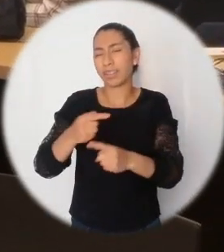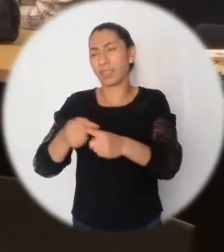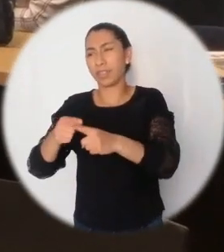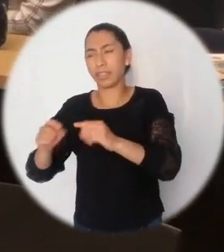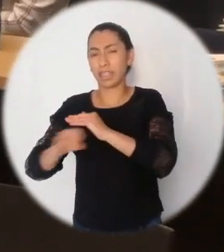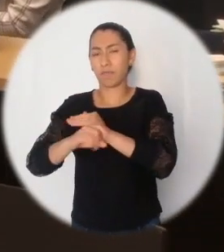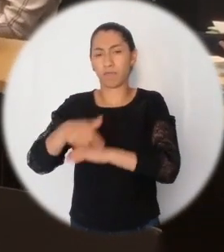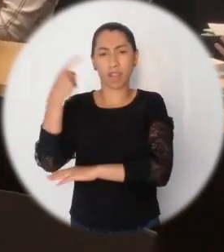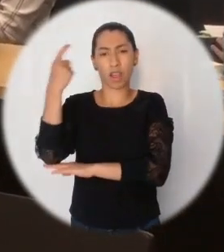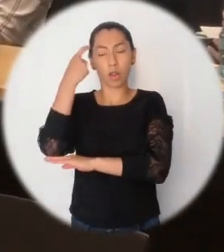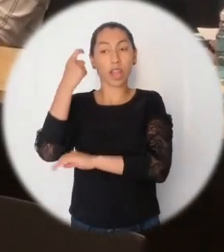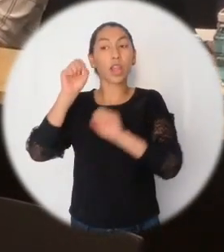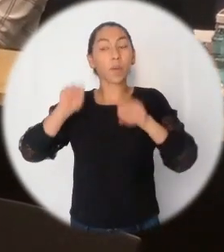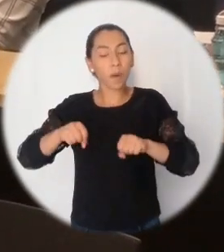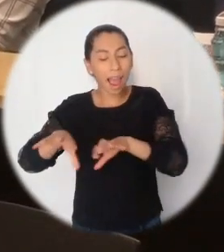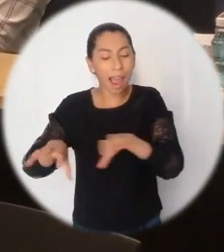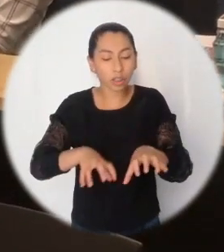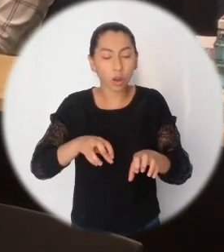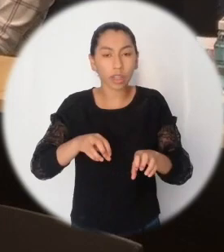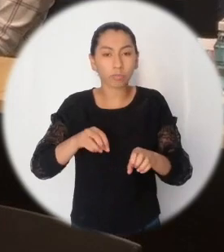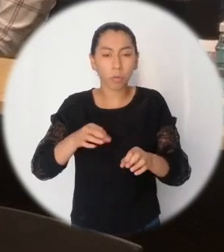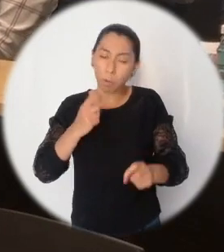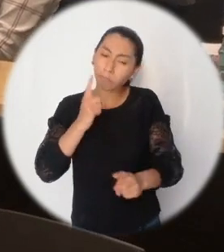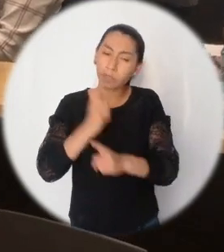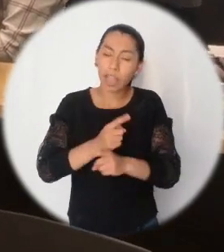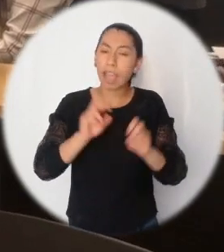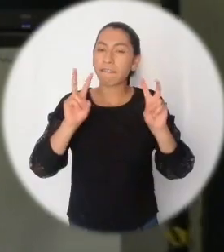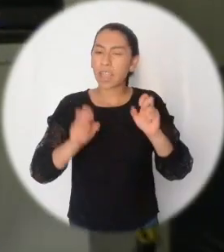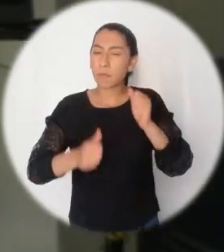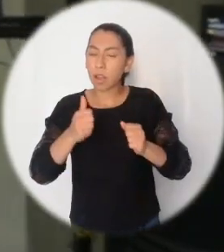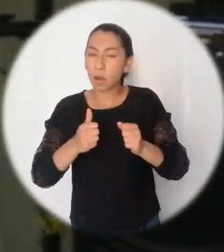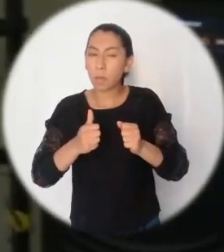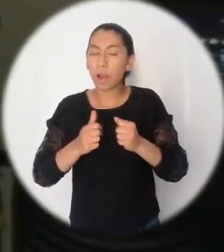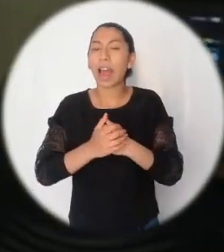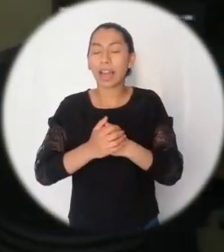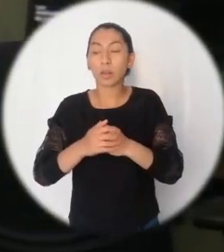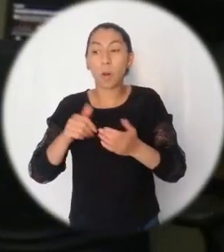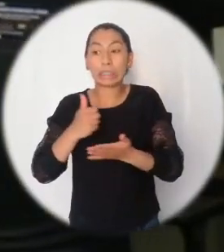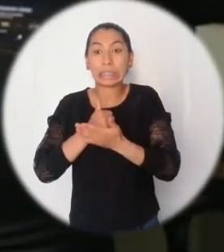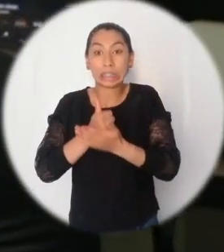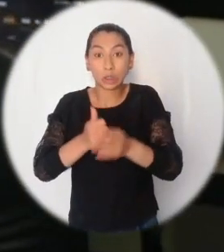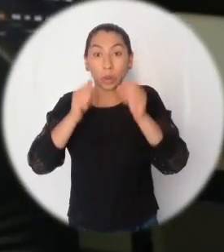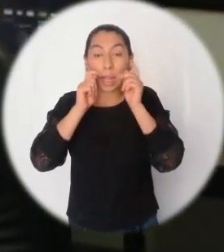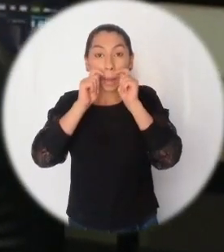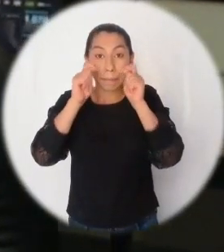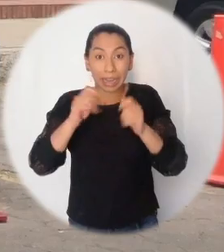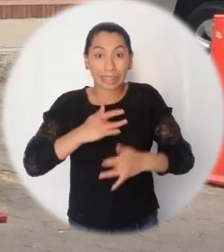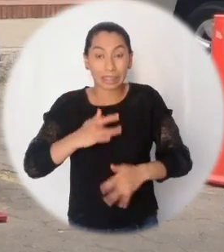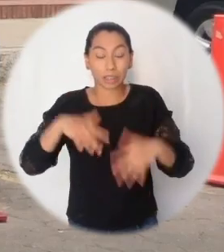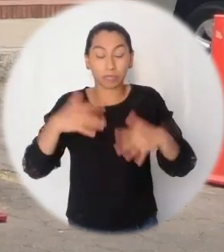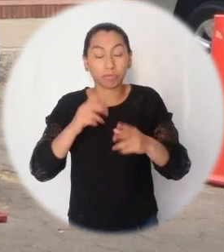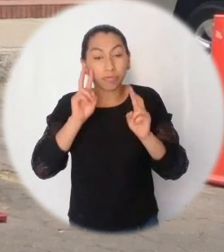con otras entidades del Estado y consolidar acciones oportunas en asuntos relacionados con la prevención de emergencias humanitarias. Vamos a conocer